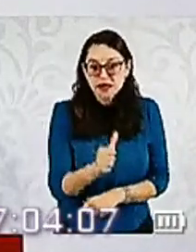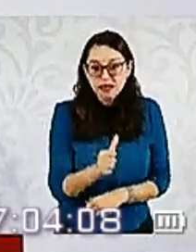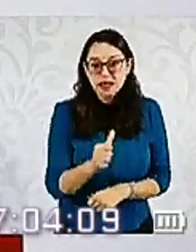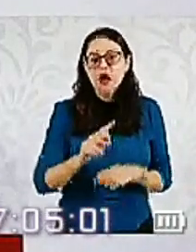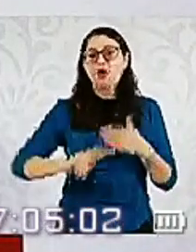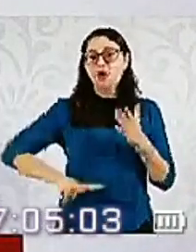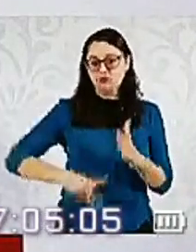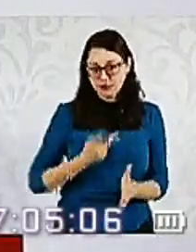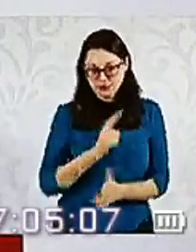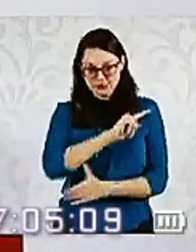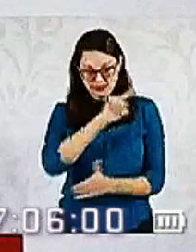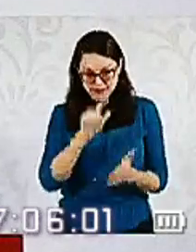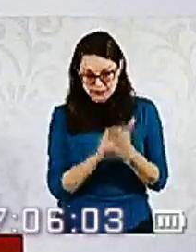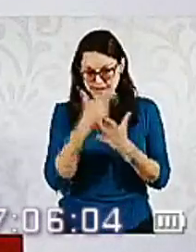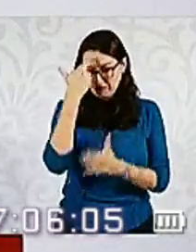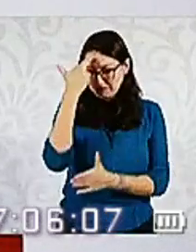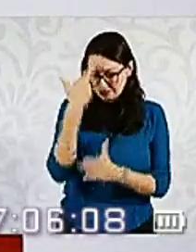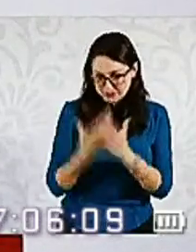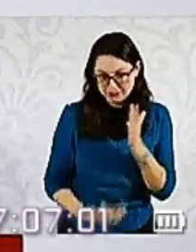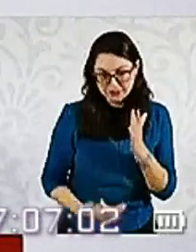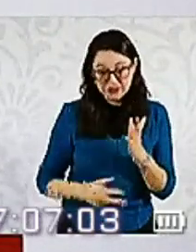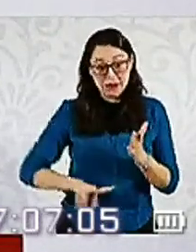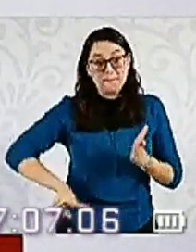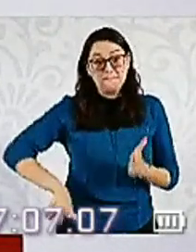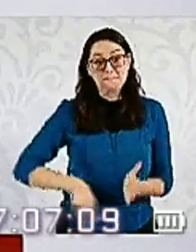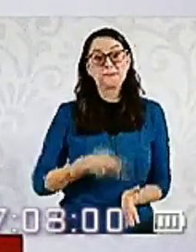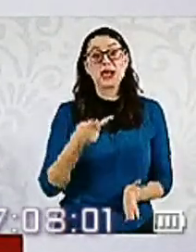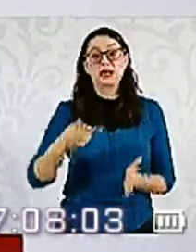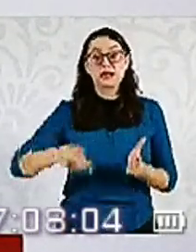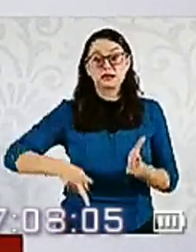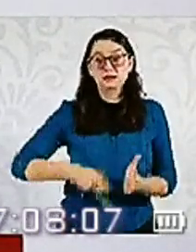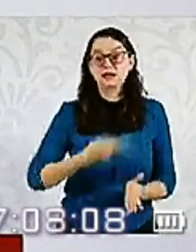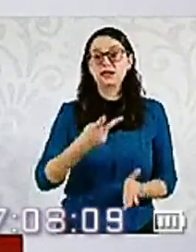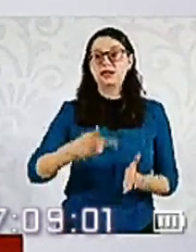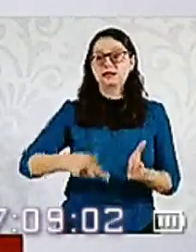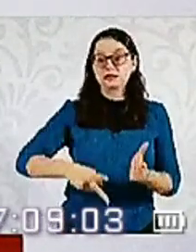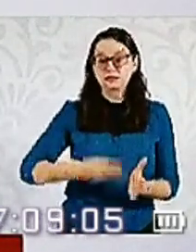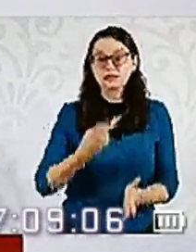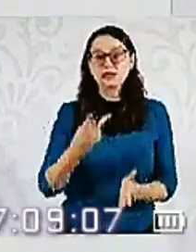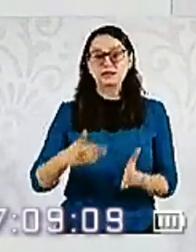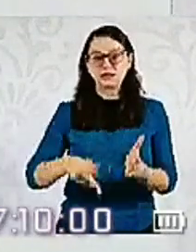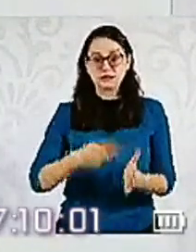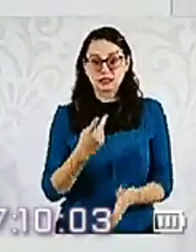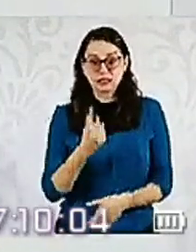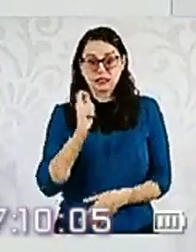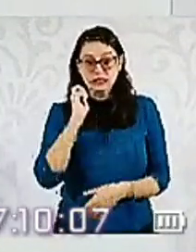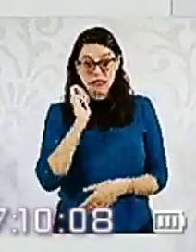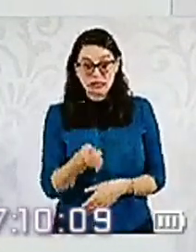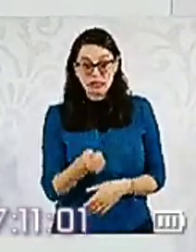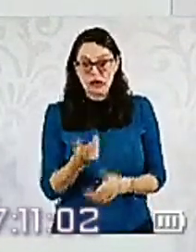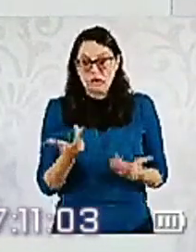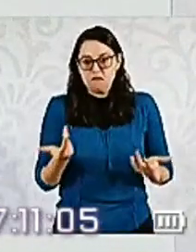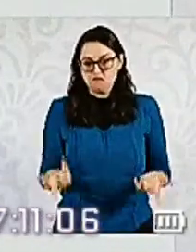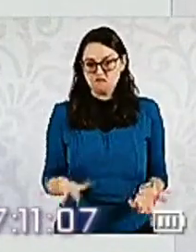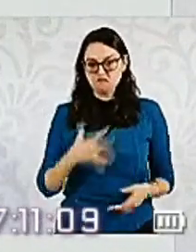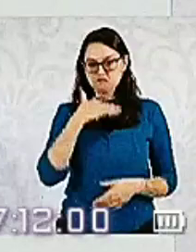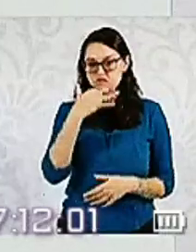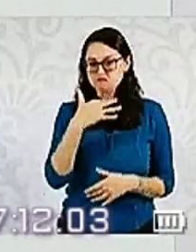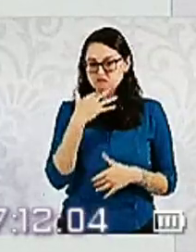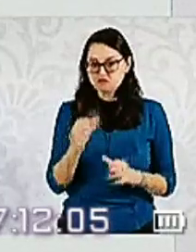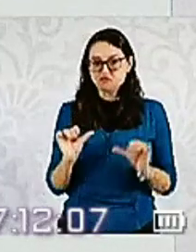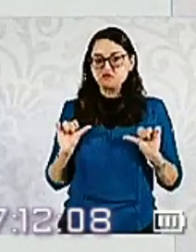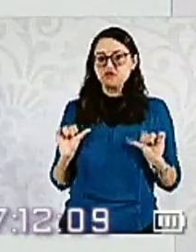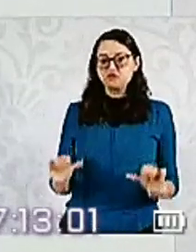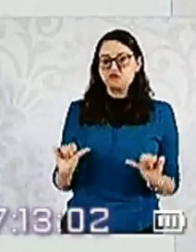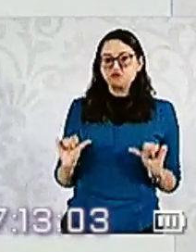entonces evita cada vez que la gente se inhiba ante la corrupción. Promueve, digamos, los actos de corrupción, hay